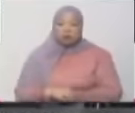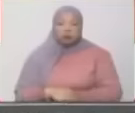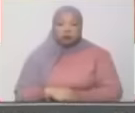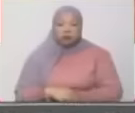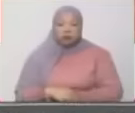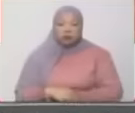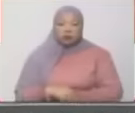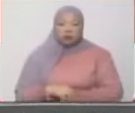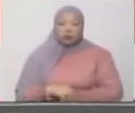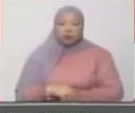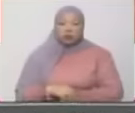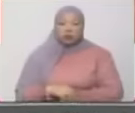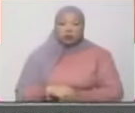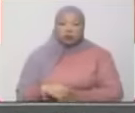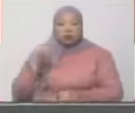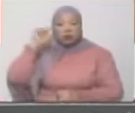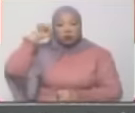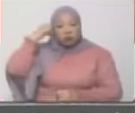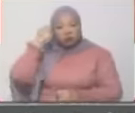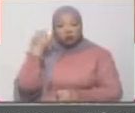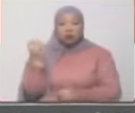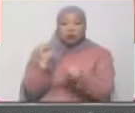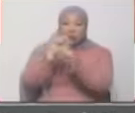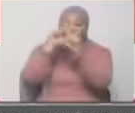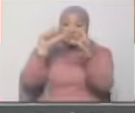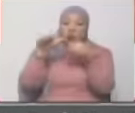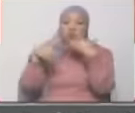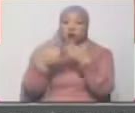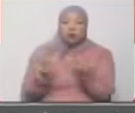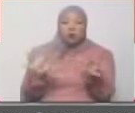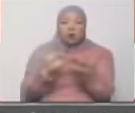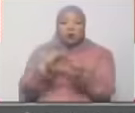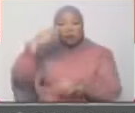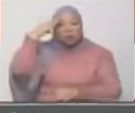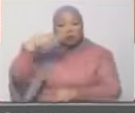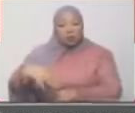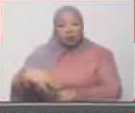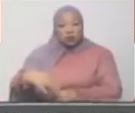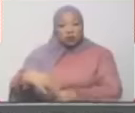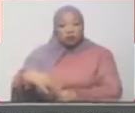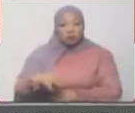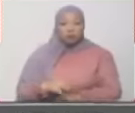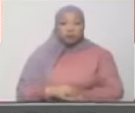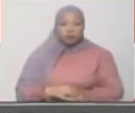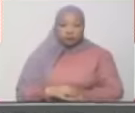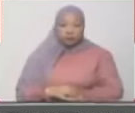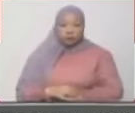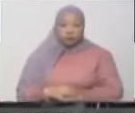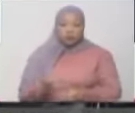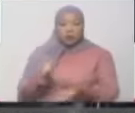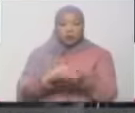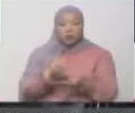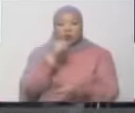Quiero verlos recorrer de manera sorpresiva todas las unidades militares del país y